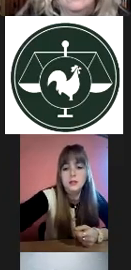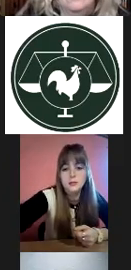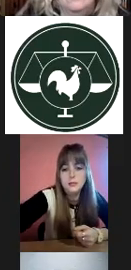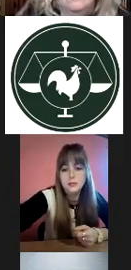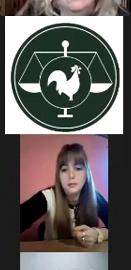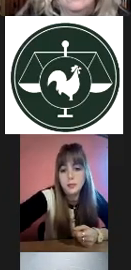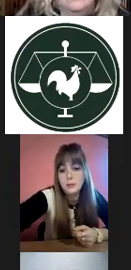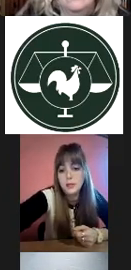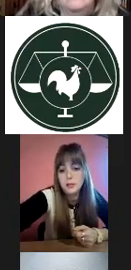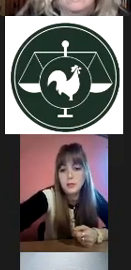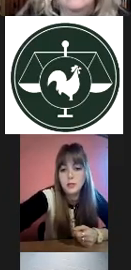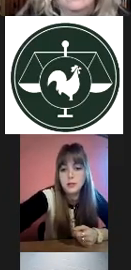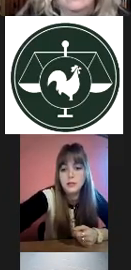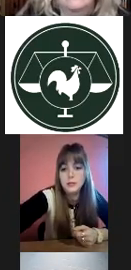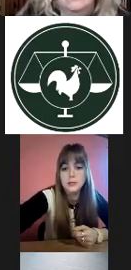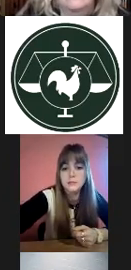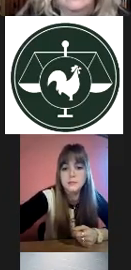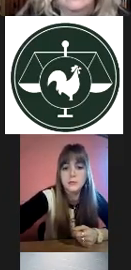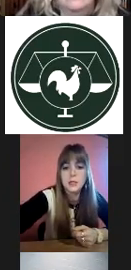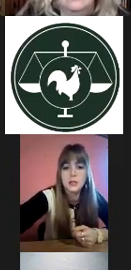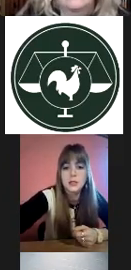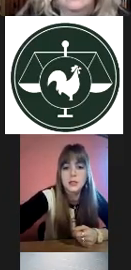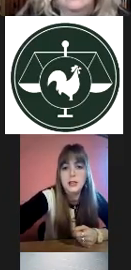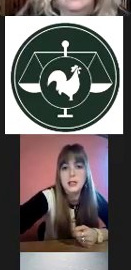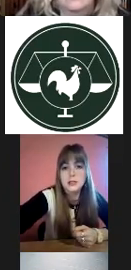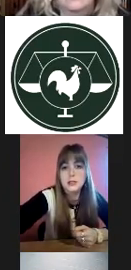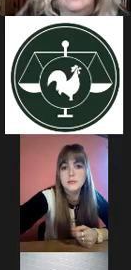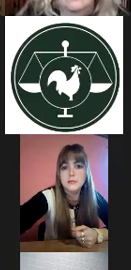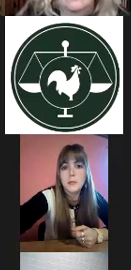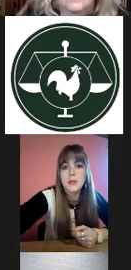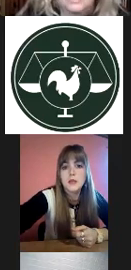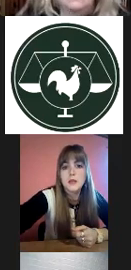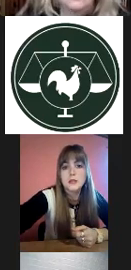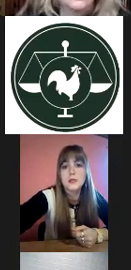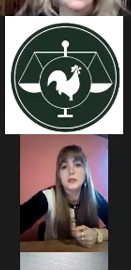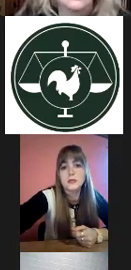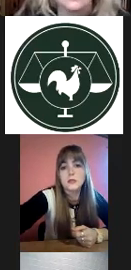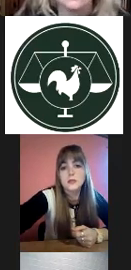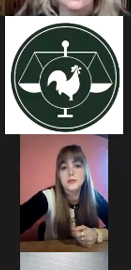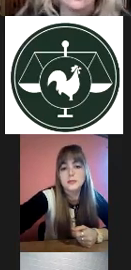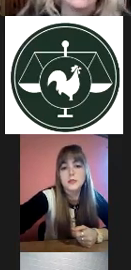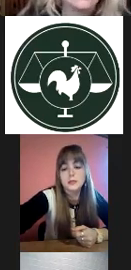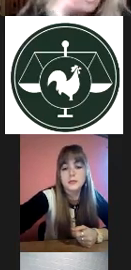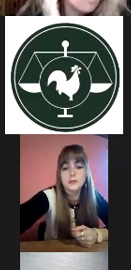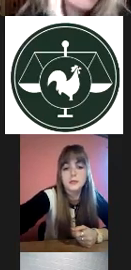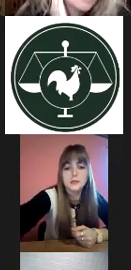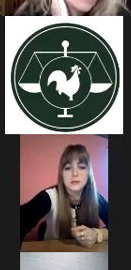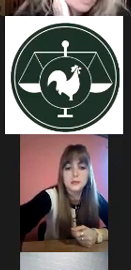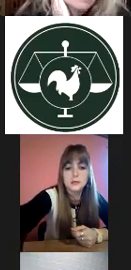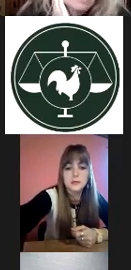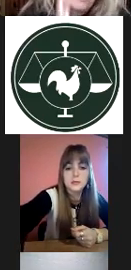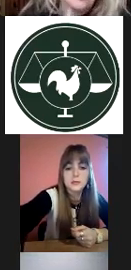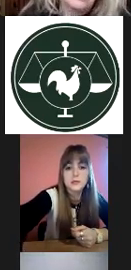de mismo también económica, básicamente. La realidad es esa. ¿Vos sabés que los insumos para